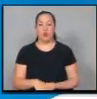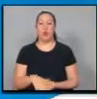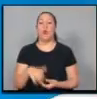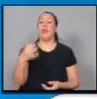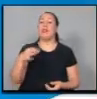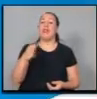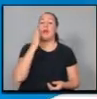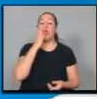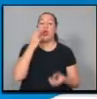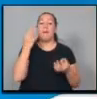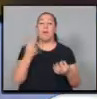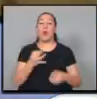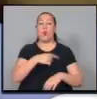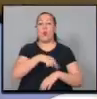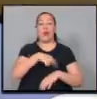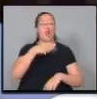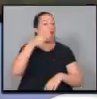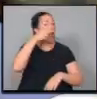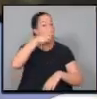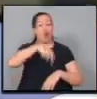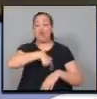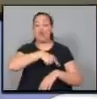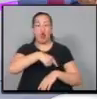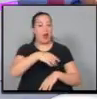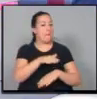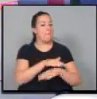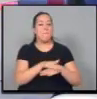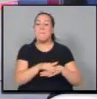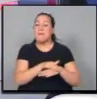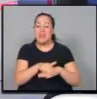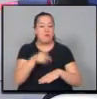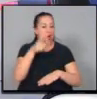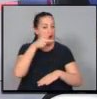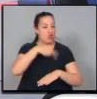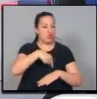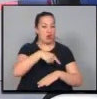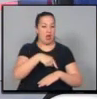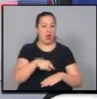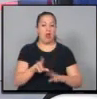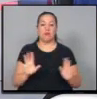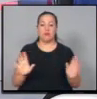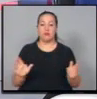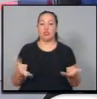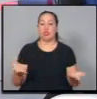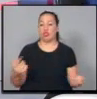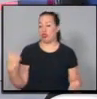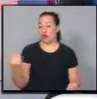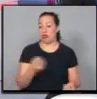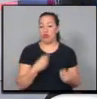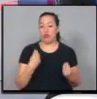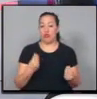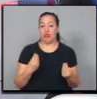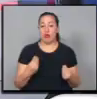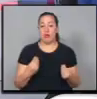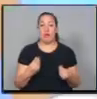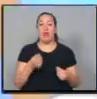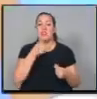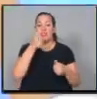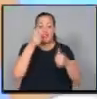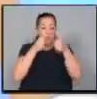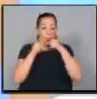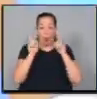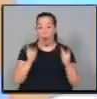Usted que es especialista en el tema del sueño. 8 horas mínimo. Bueno, ocho eso dicen en general, sí, pero sí. Entonces nosotros no nos salva ni la cirugía, ¿no? No.